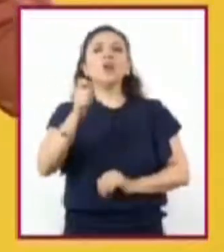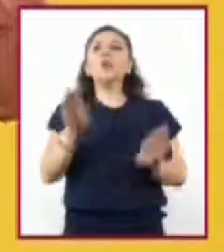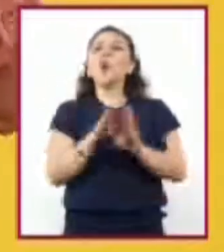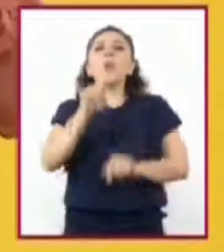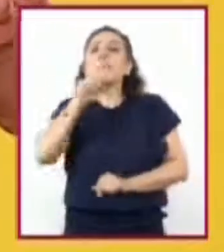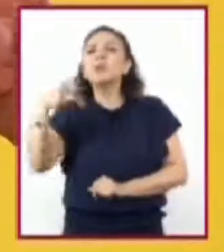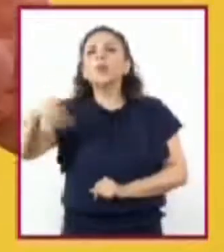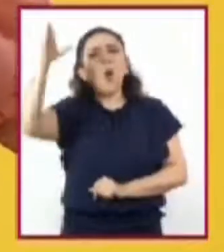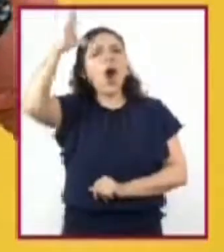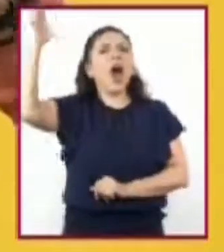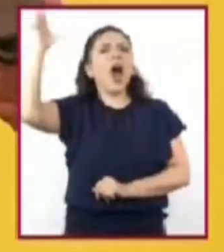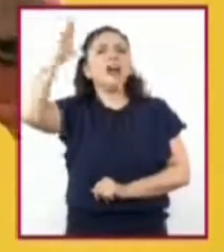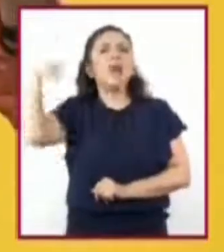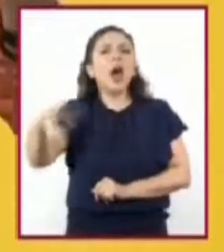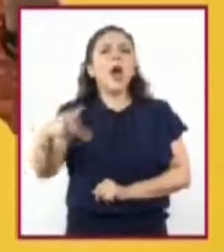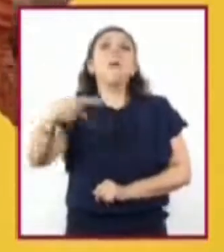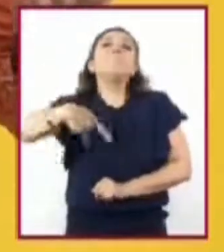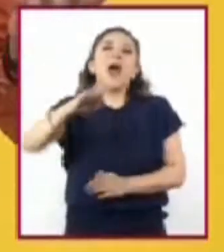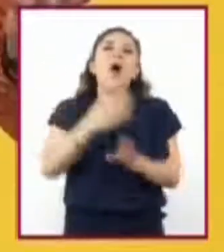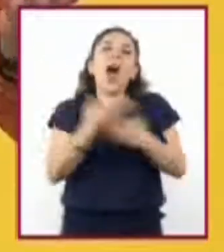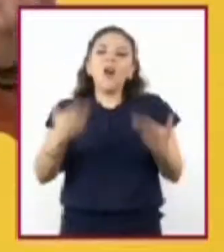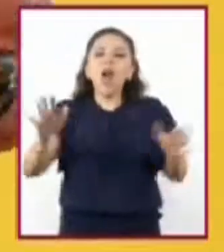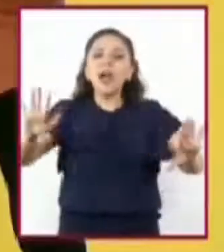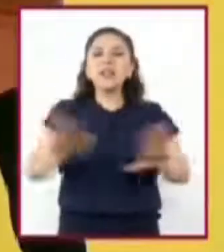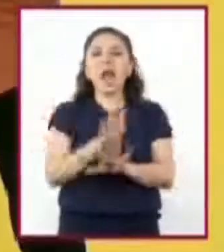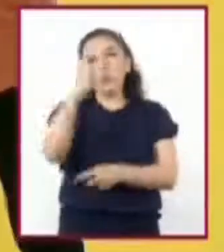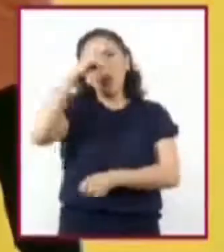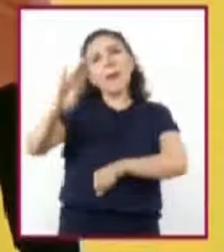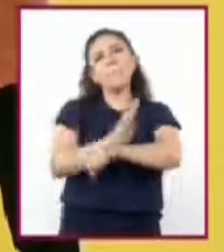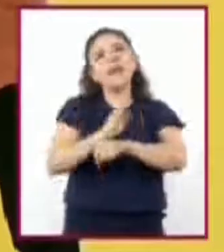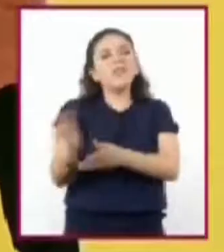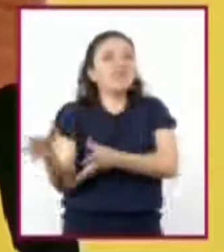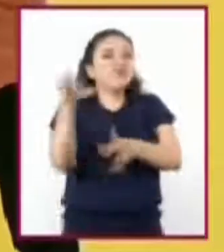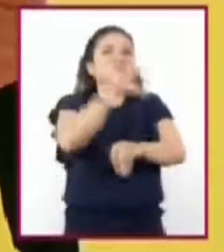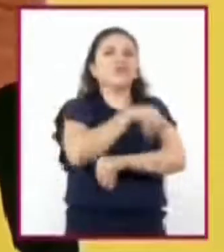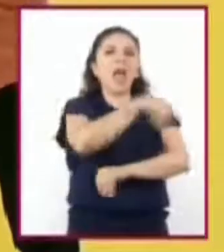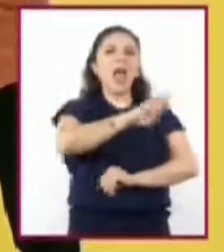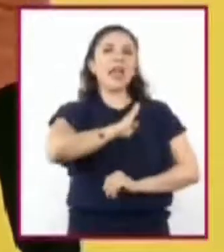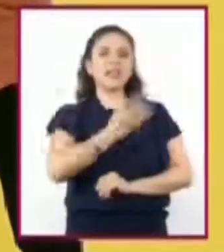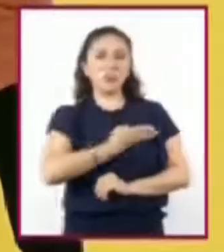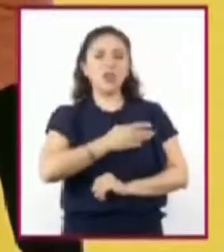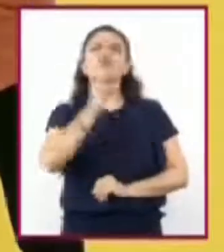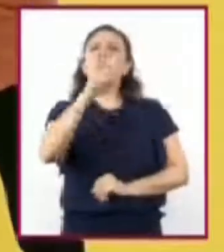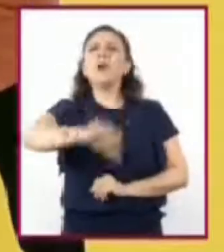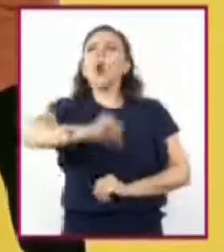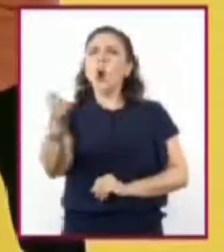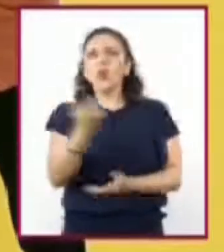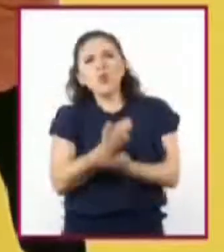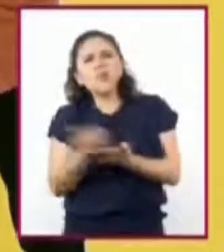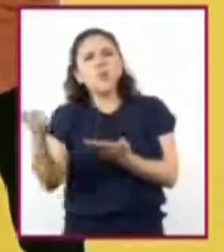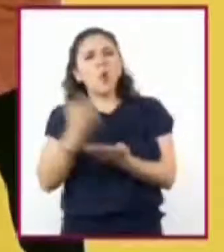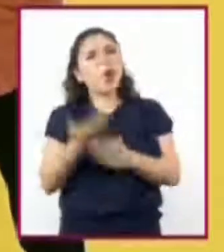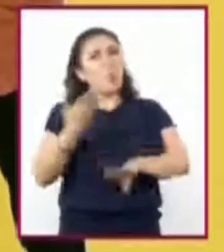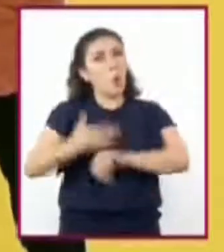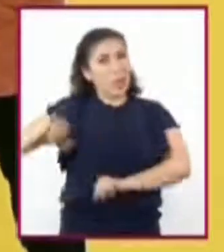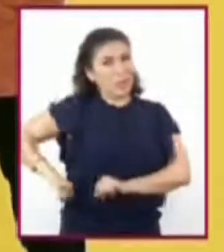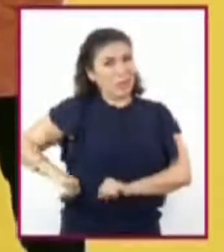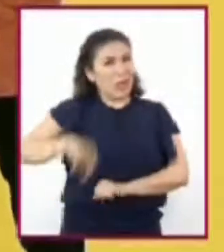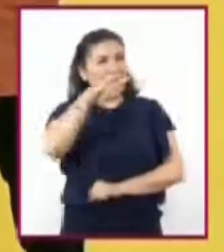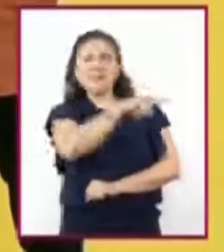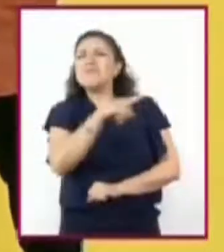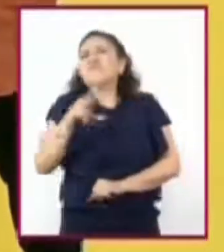prehispánico, pero fue modificado en beneficio de los españoles. Y también había tributos que no eran de mucho interés de los